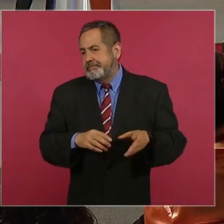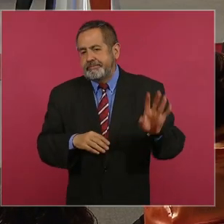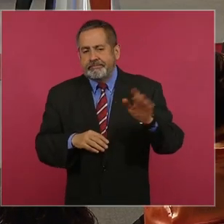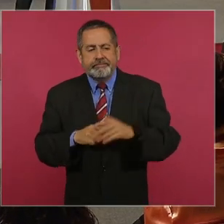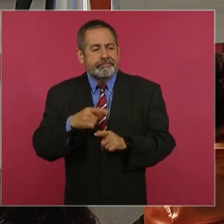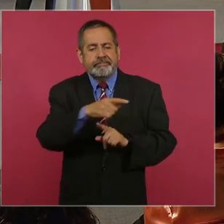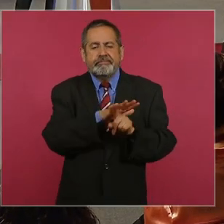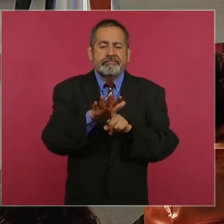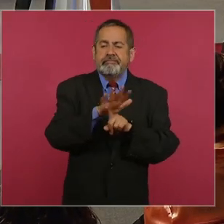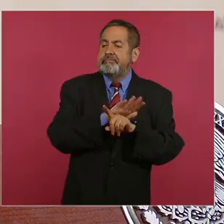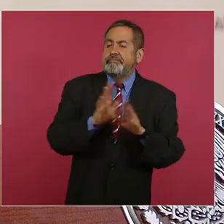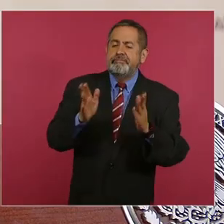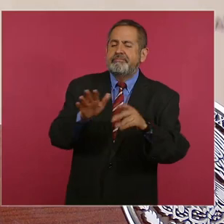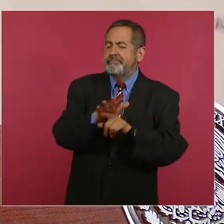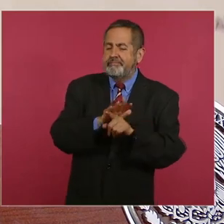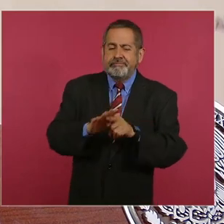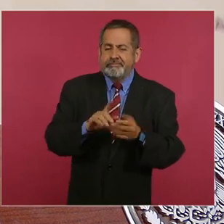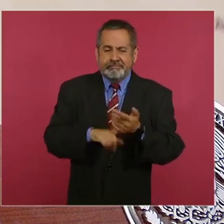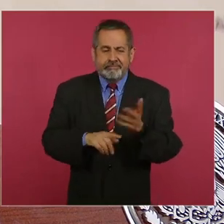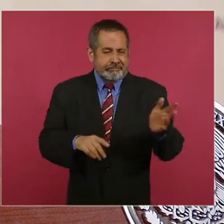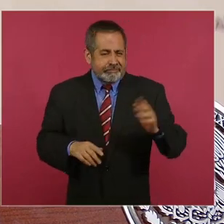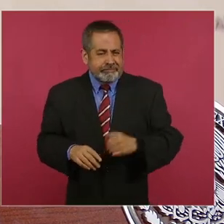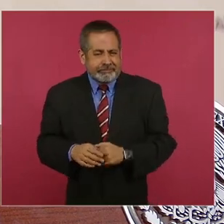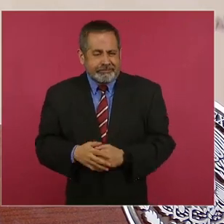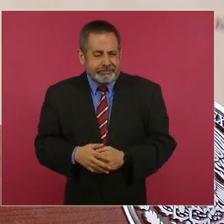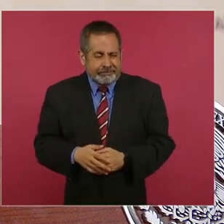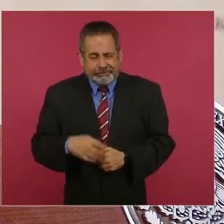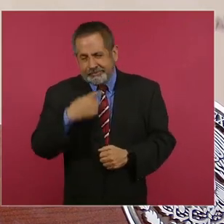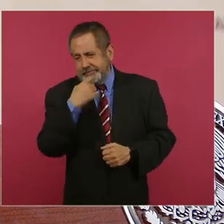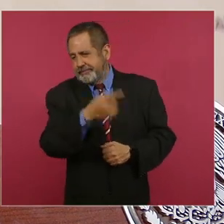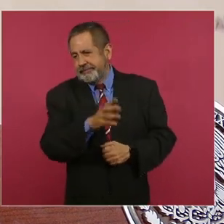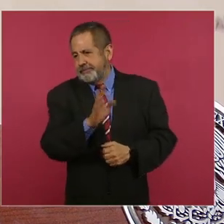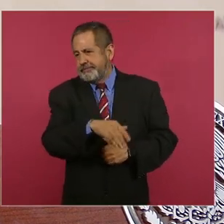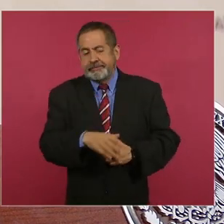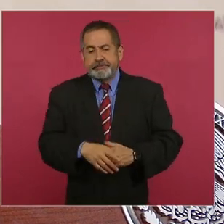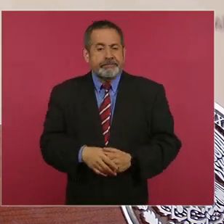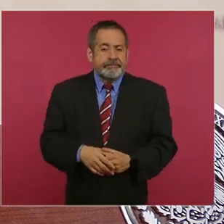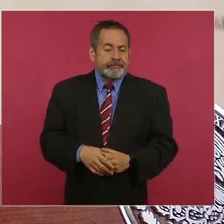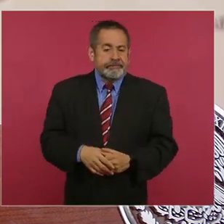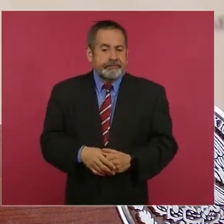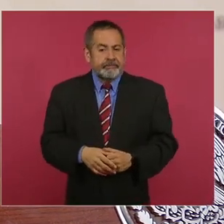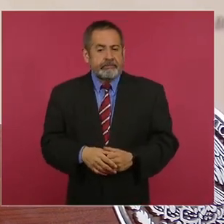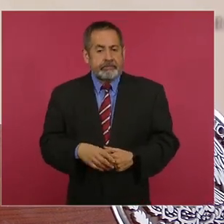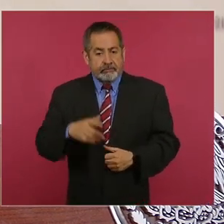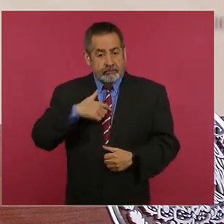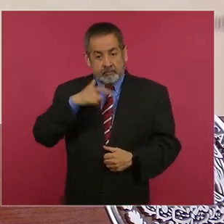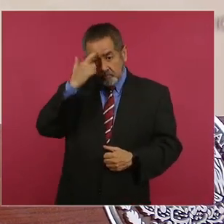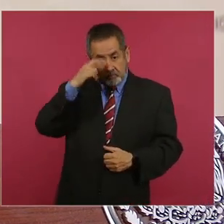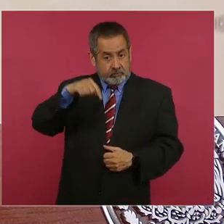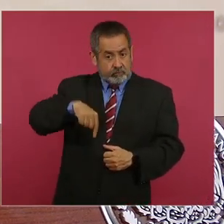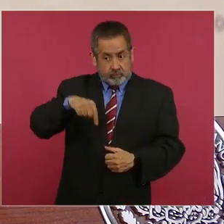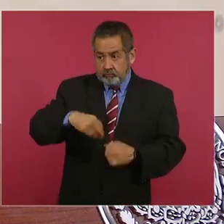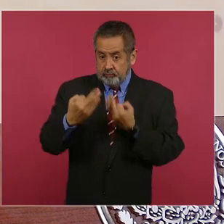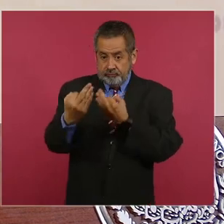manipularon mis palabras. Acuérdense que aquí hablé de